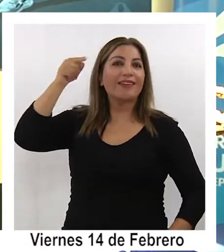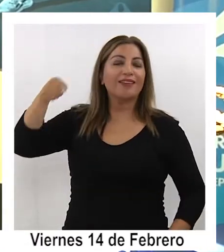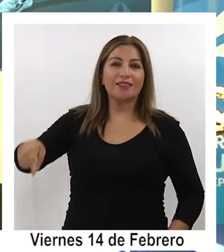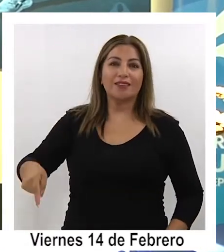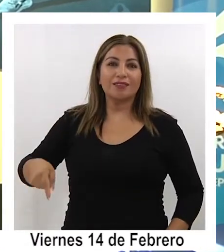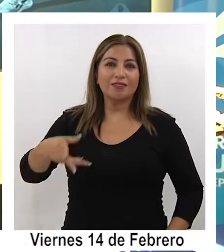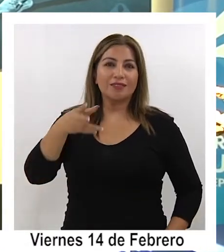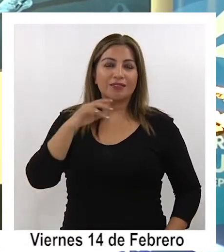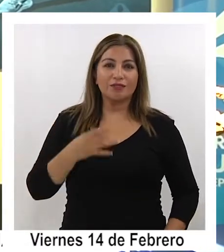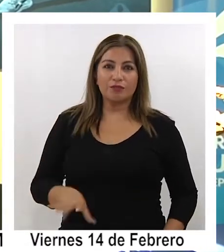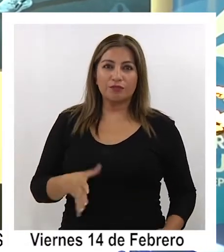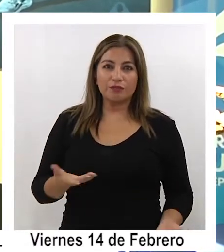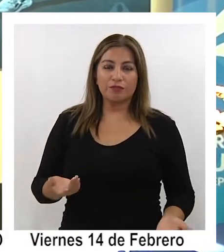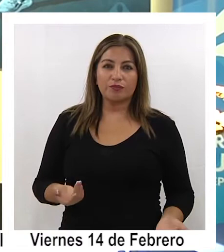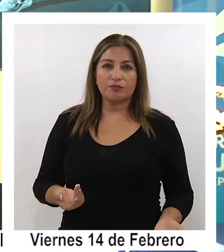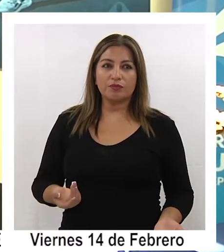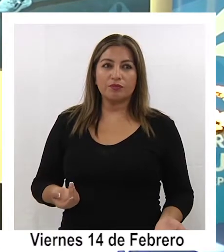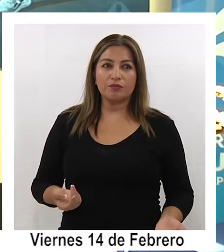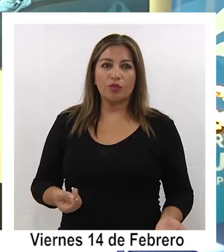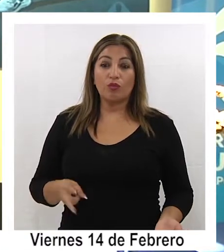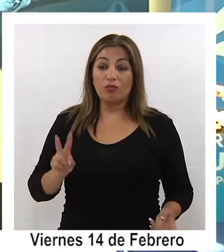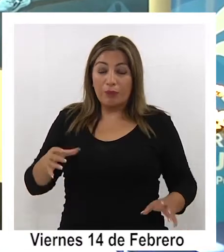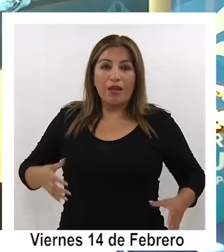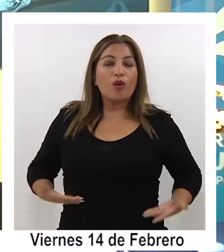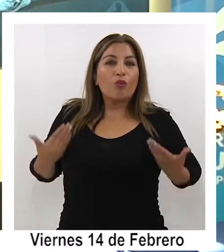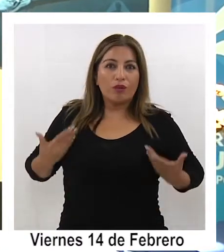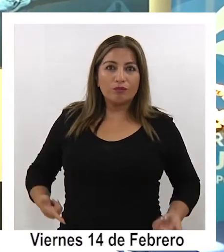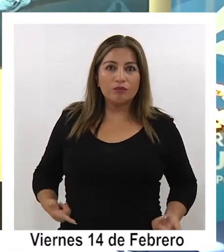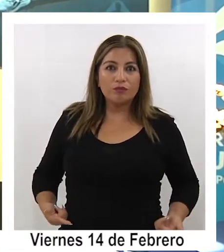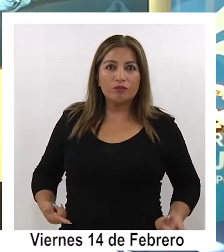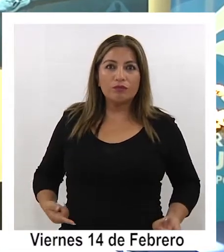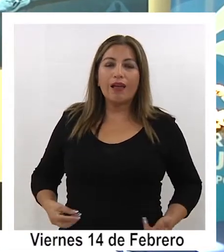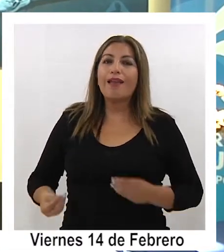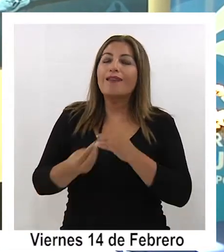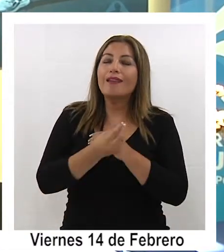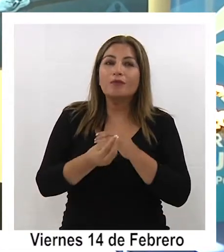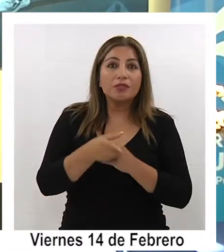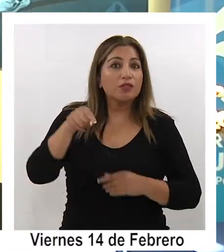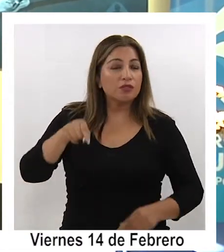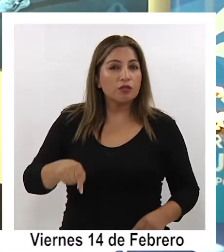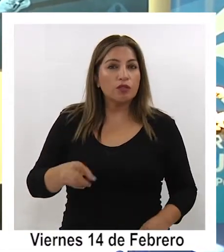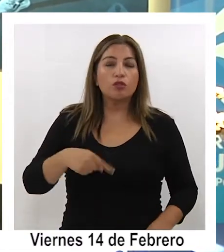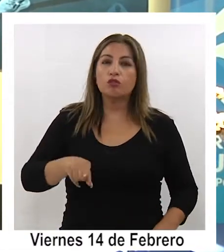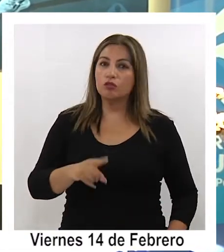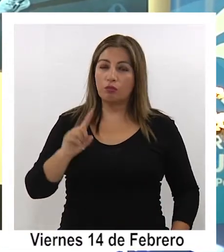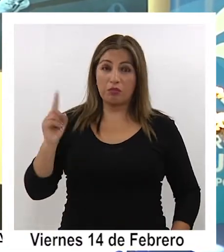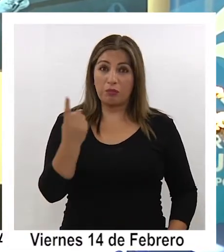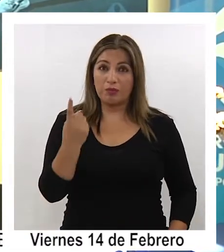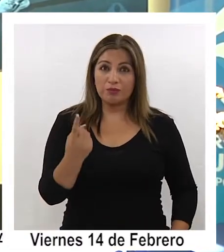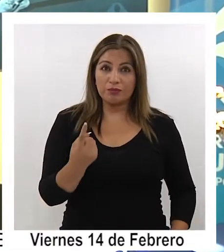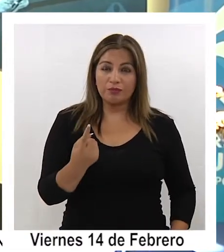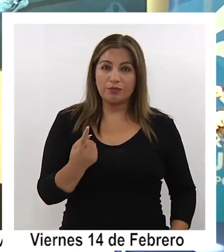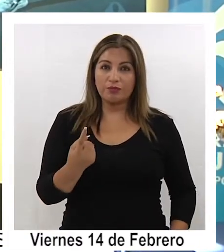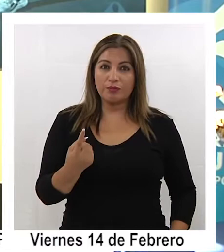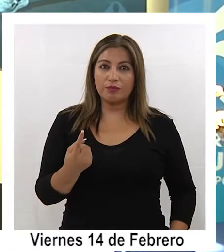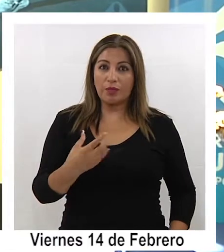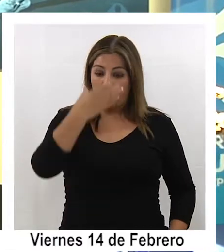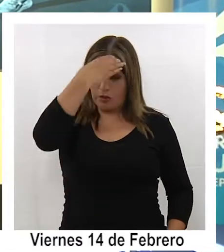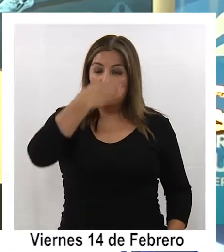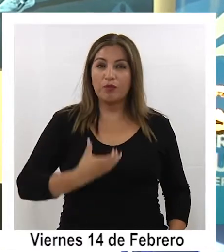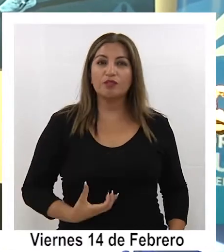forma de pensar, porque más que solamente un acto físico, aquí son hechos a través de la alimentación. Porque nosotros primeramente